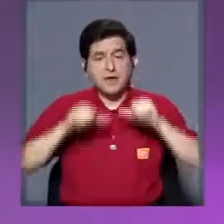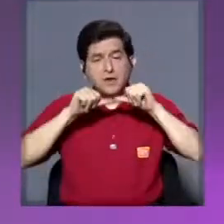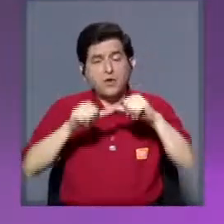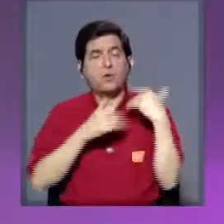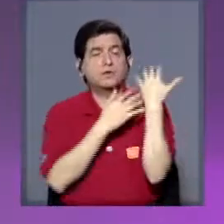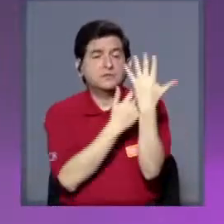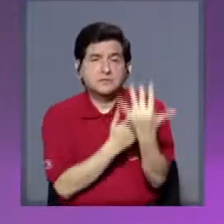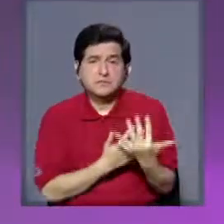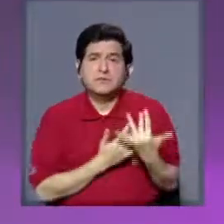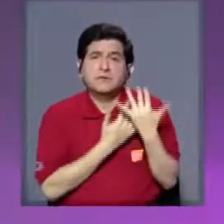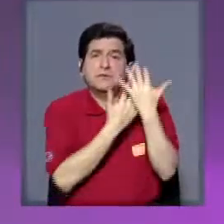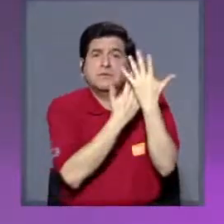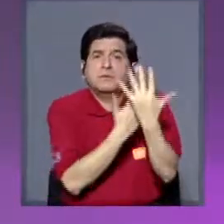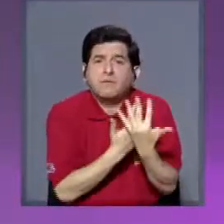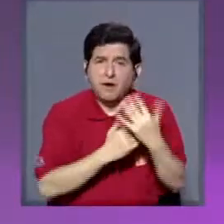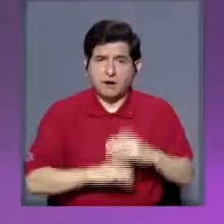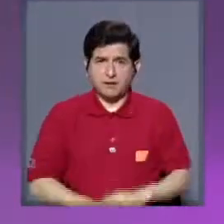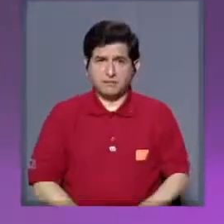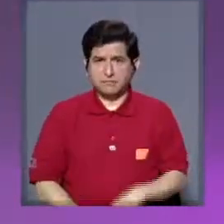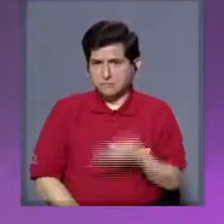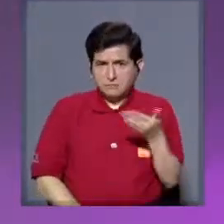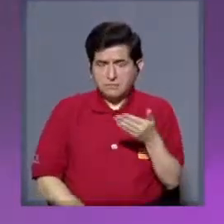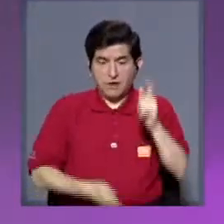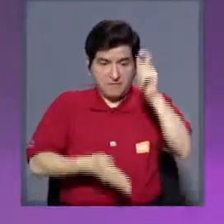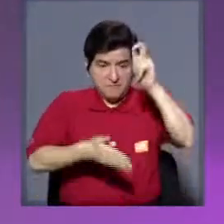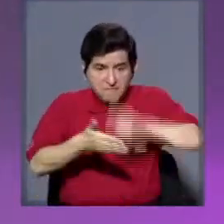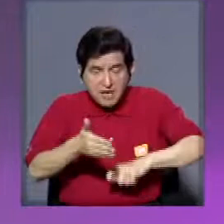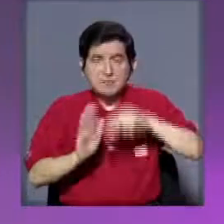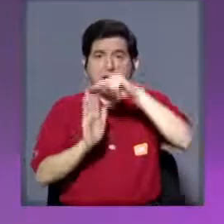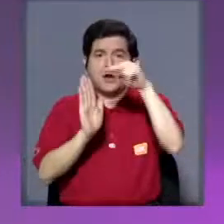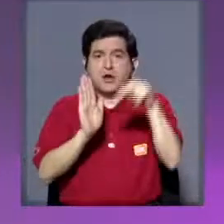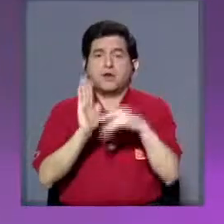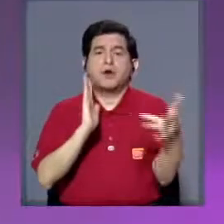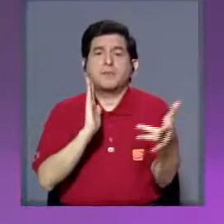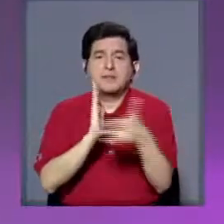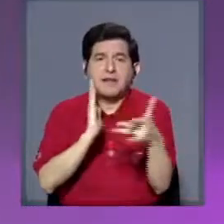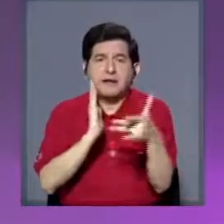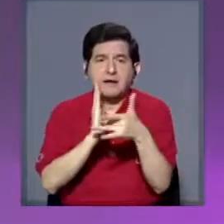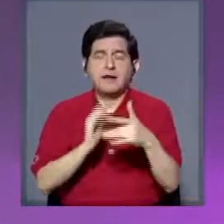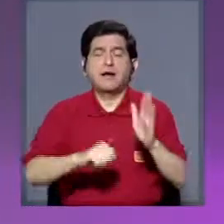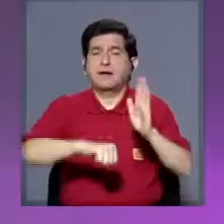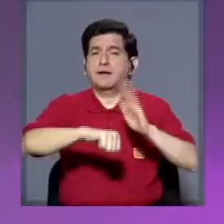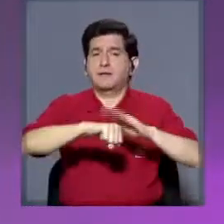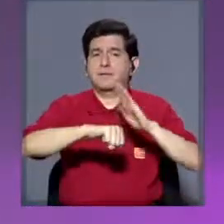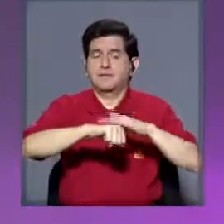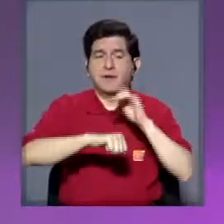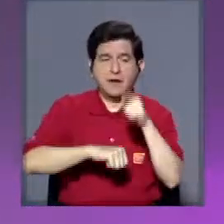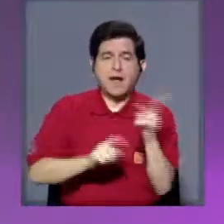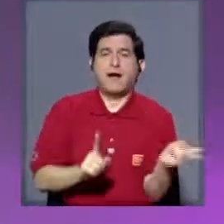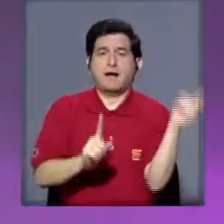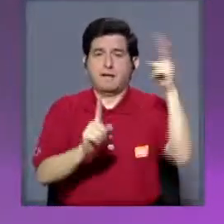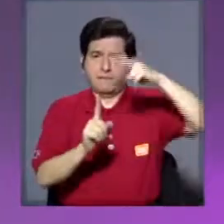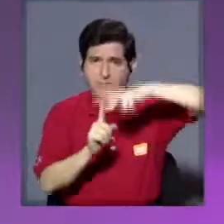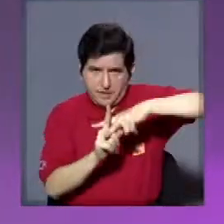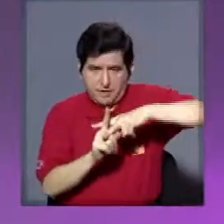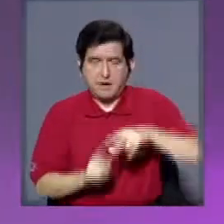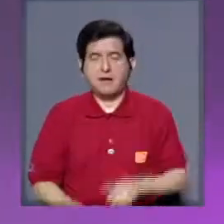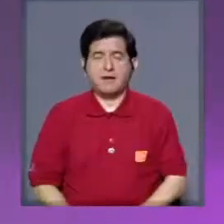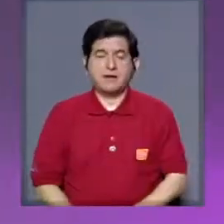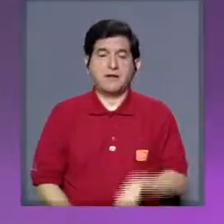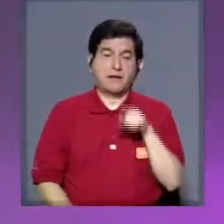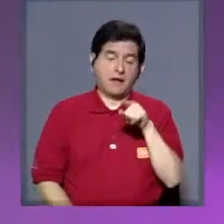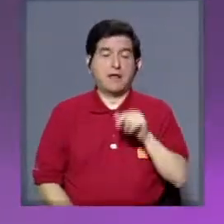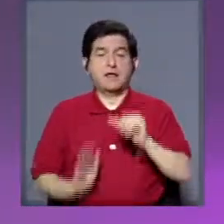esperando que se firme una norma técnica que permitiría la aplicación de